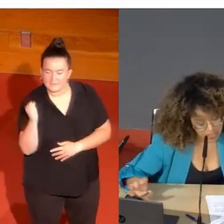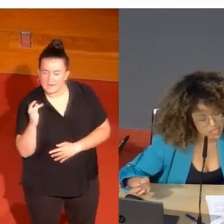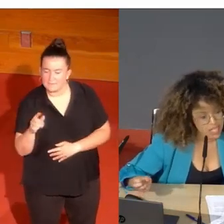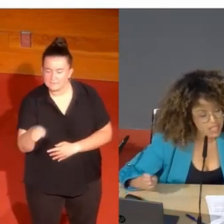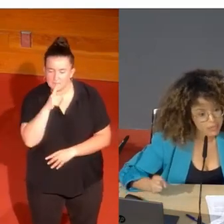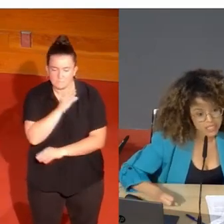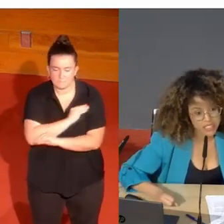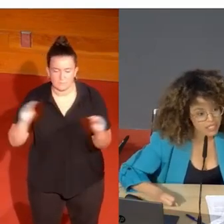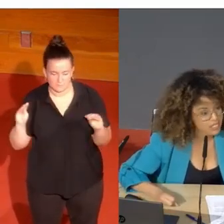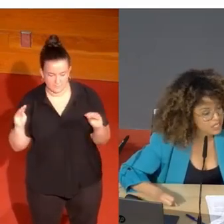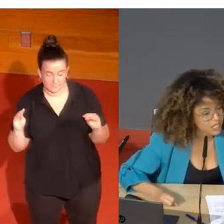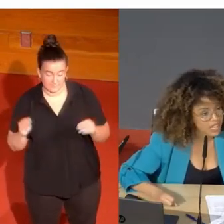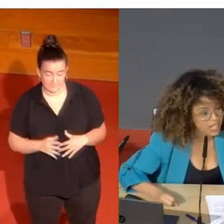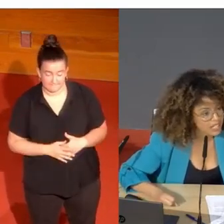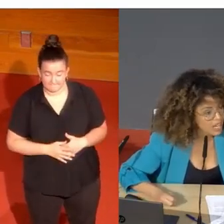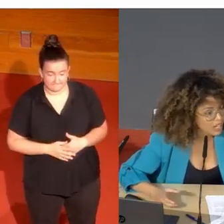eh desgraciadamente